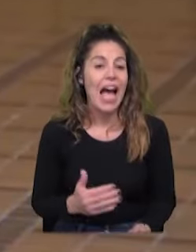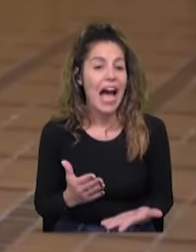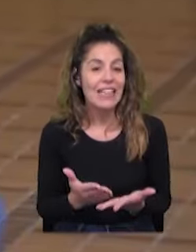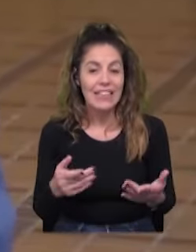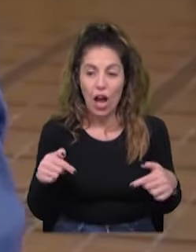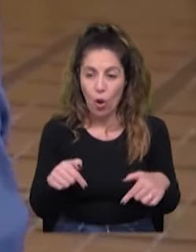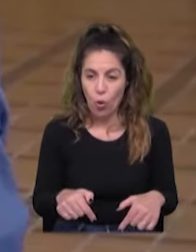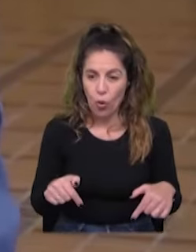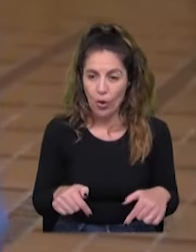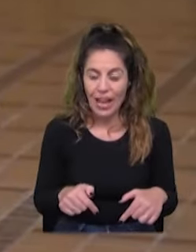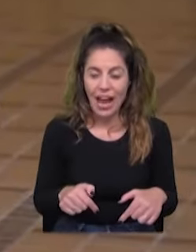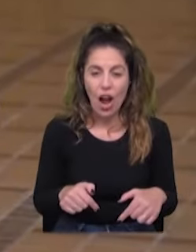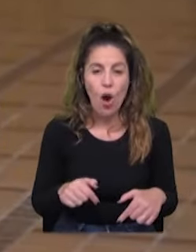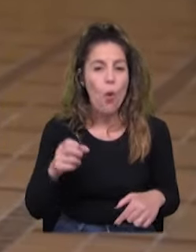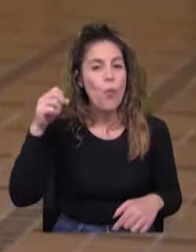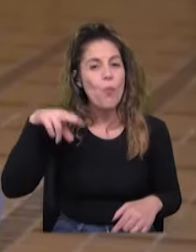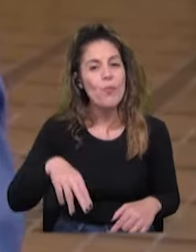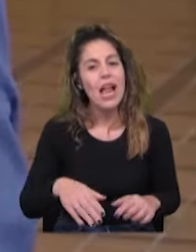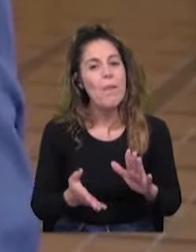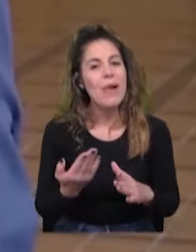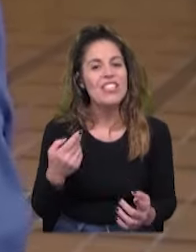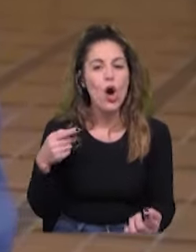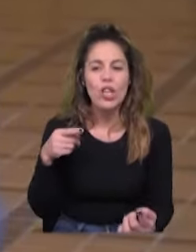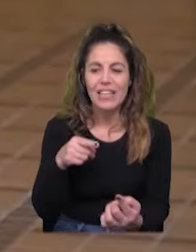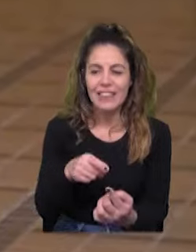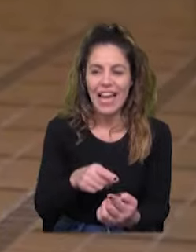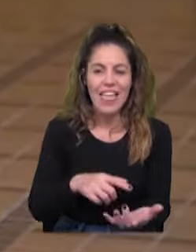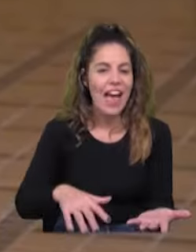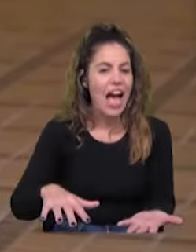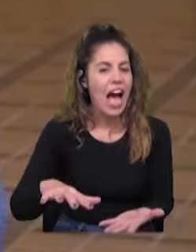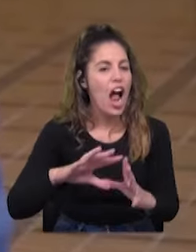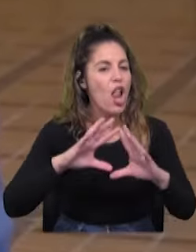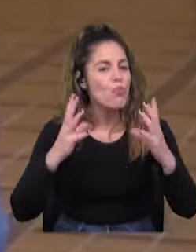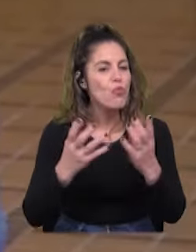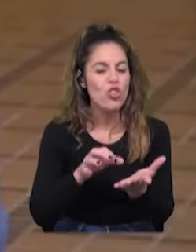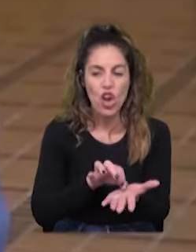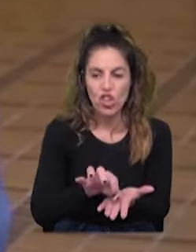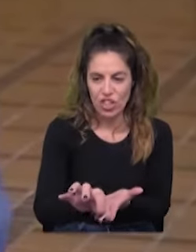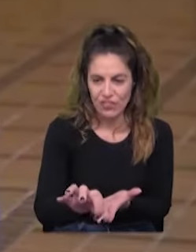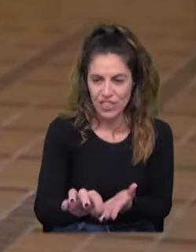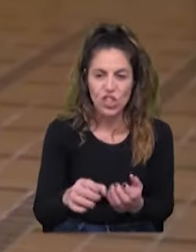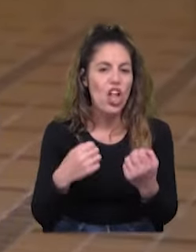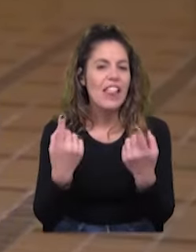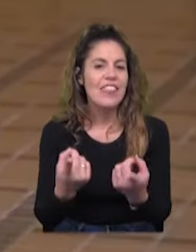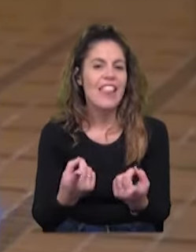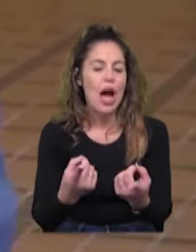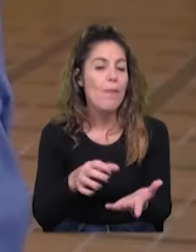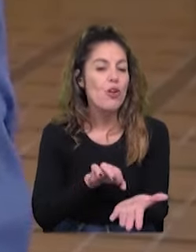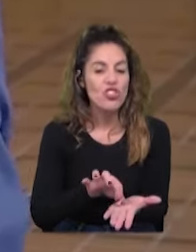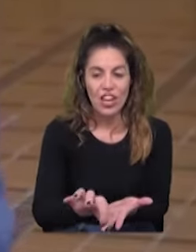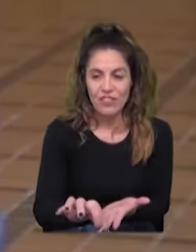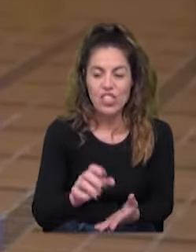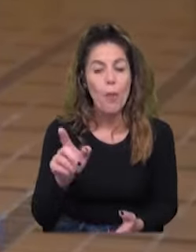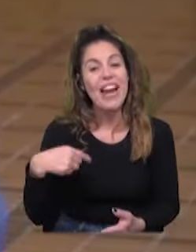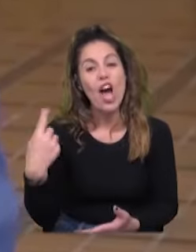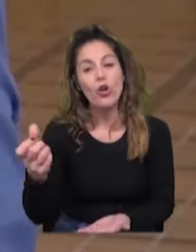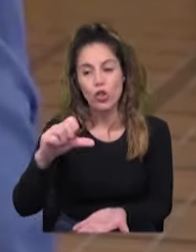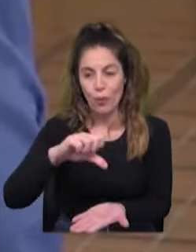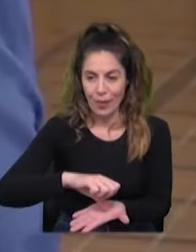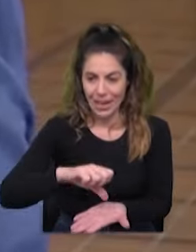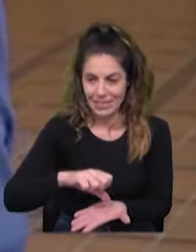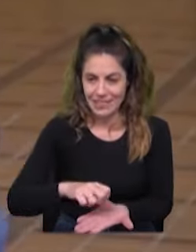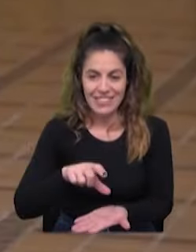trajo una una estrategia más orientada al mundo desde de de los servicios donde dábamos determinados tipo de servicios para otros países Bueno